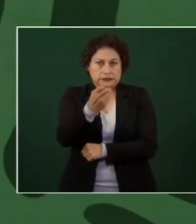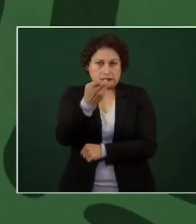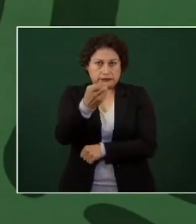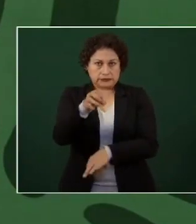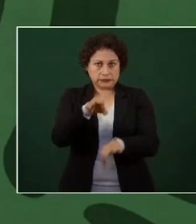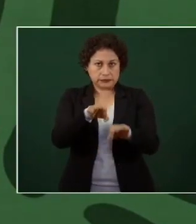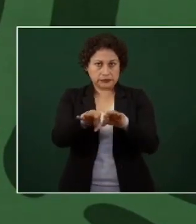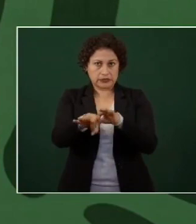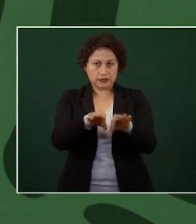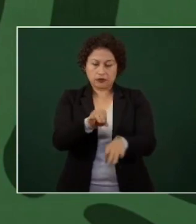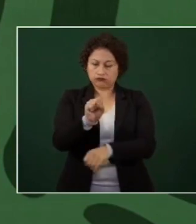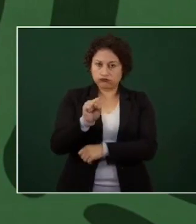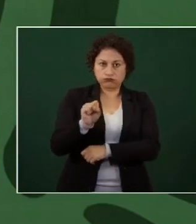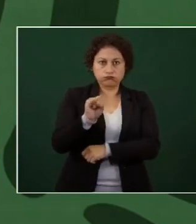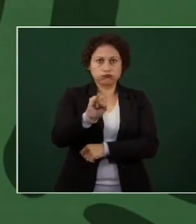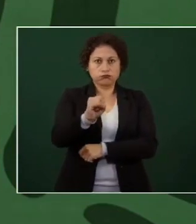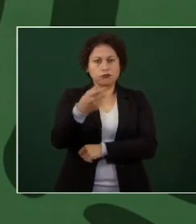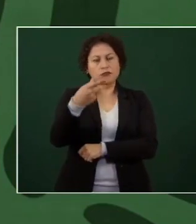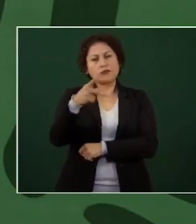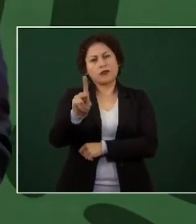¿sus agencias de inteligencia?